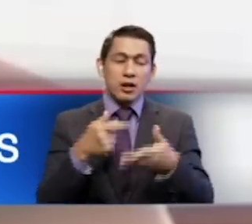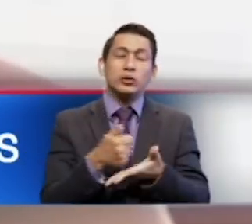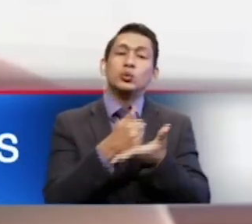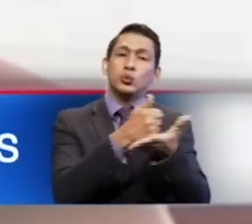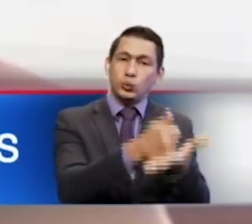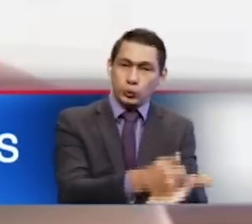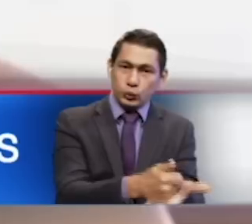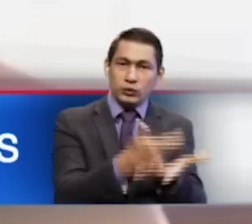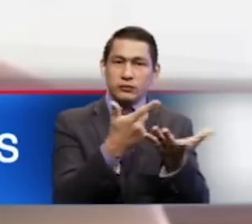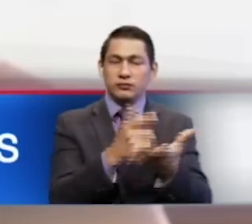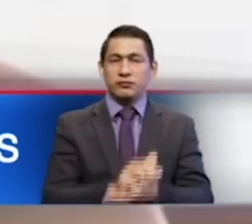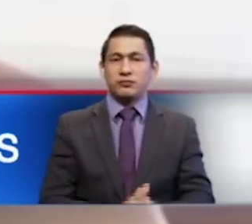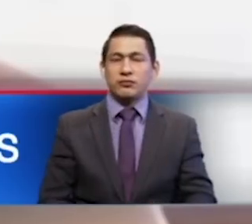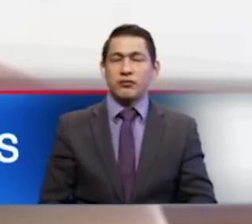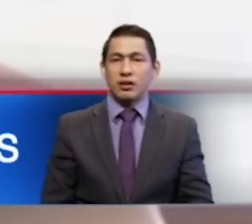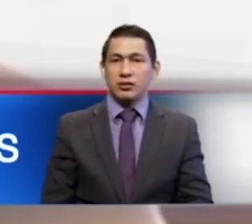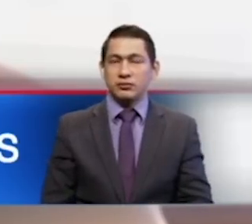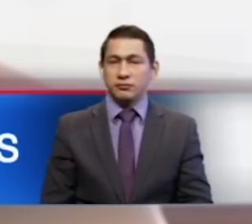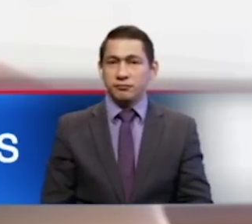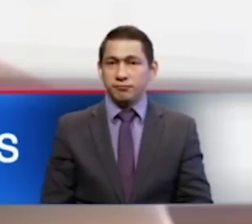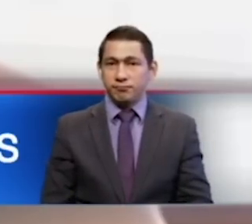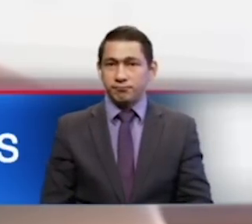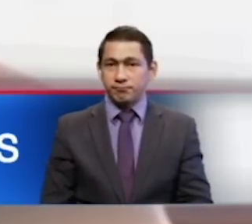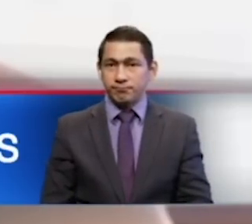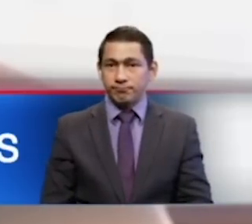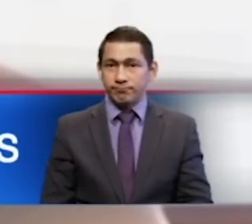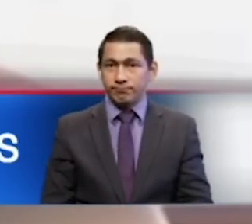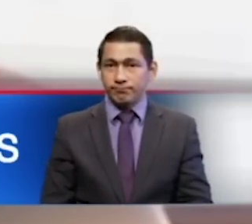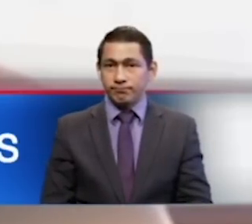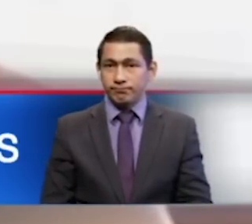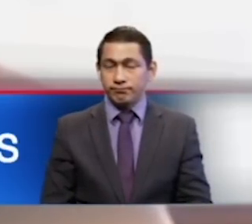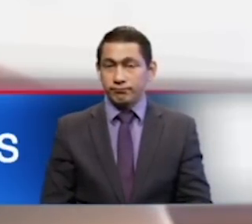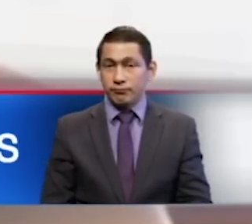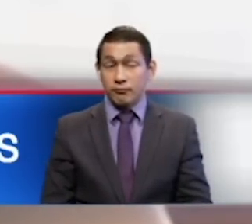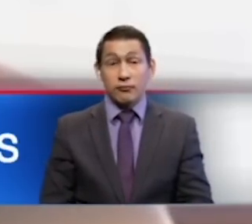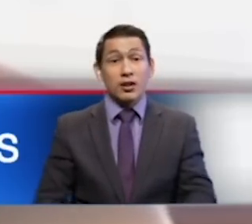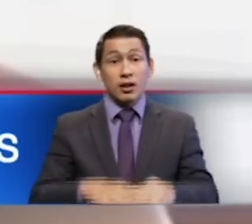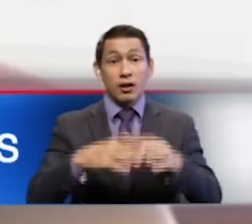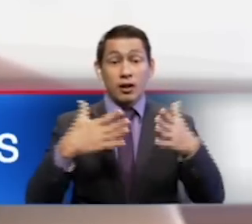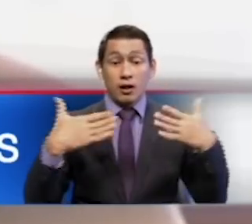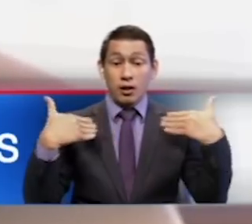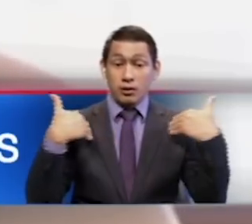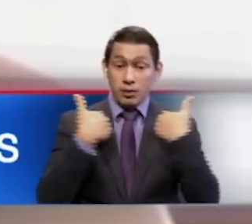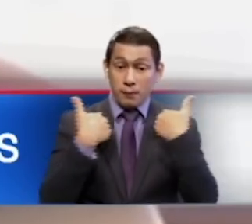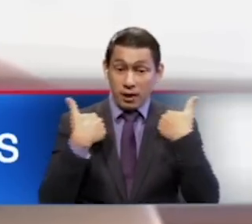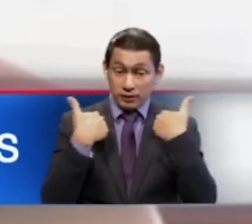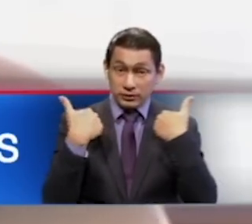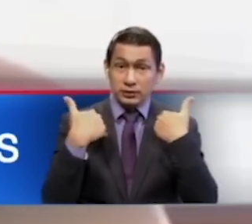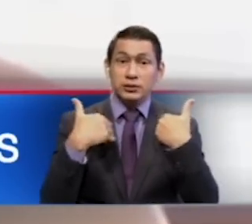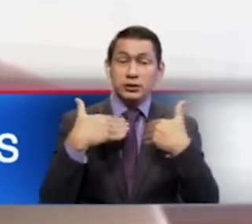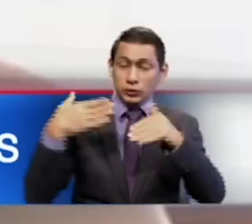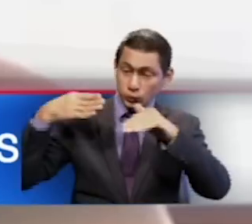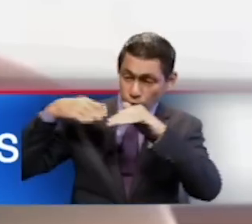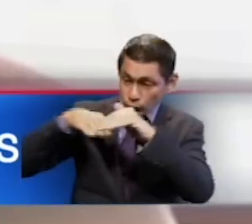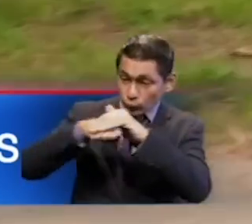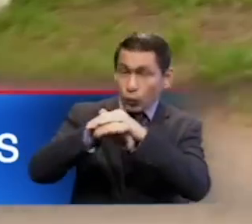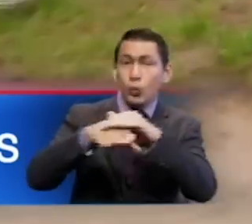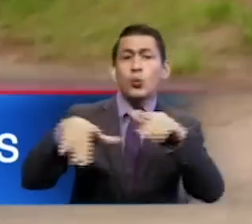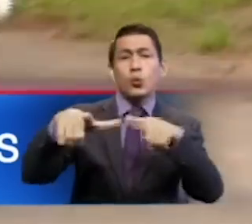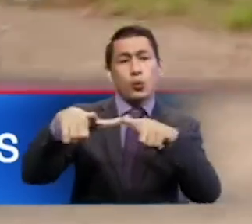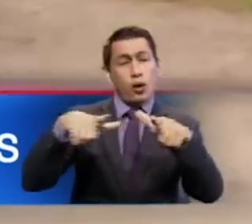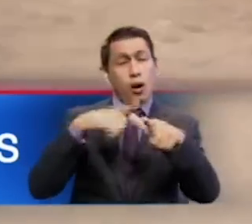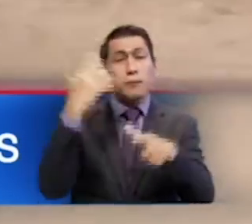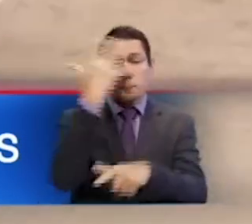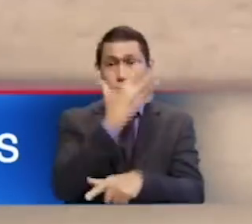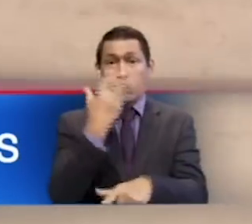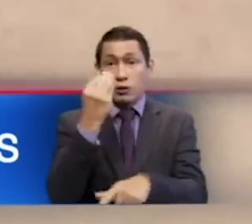que te entregan a la mascotita en un lindo recuerdo, a veces en plantas. Entonces tú tienes la libertad de elegir.